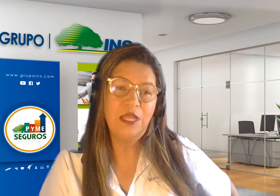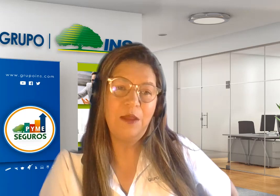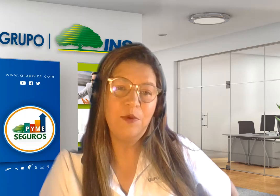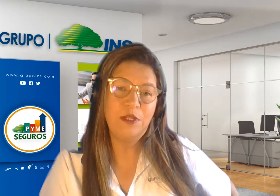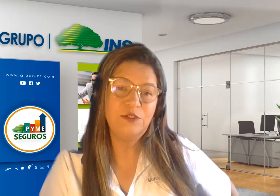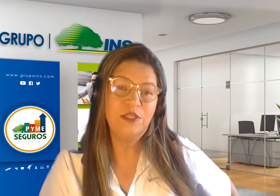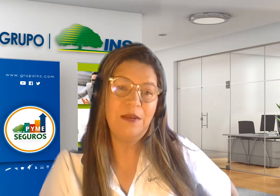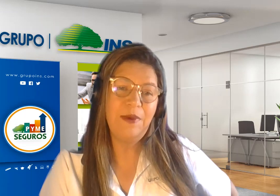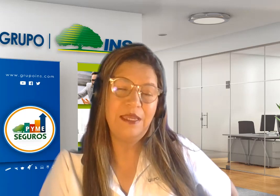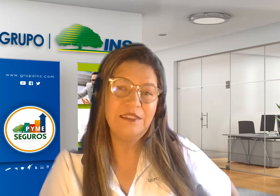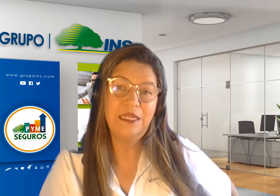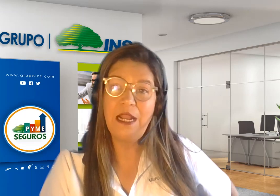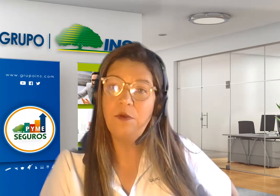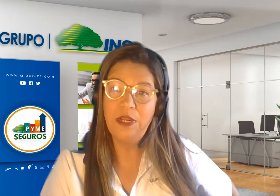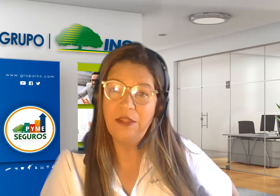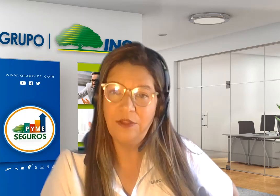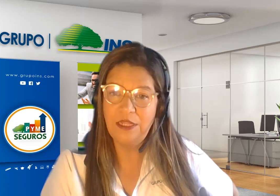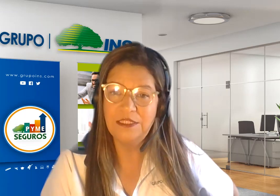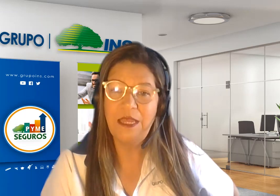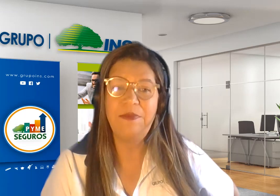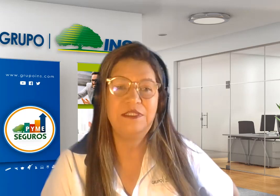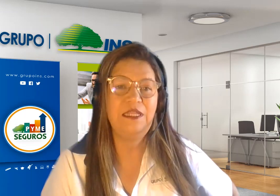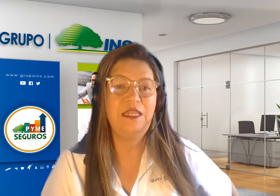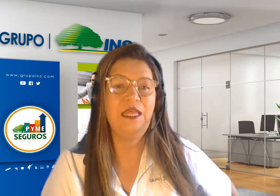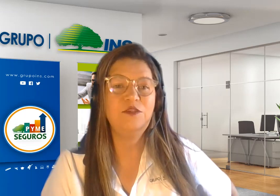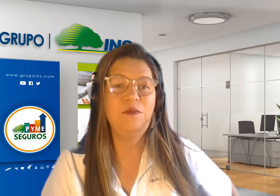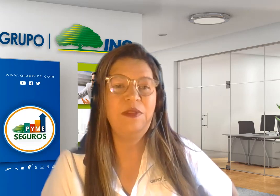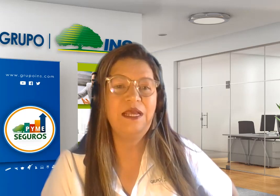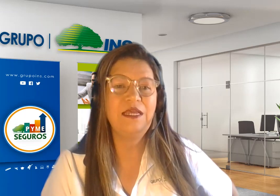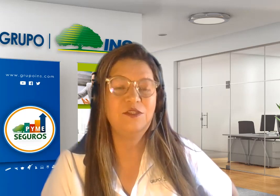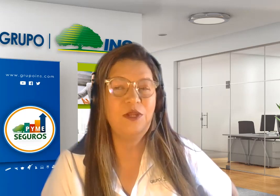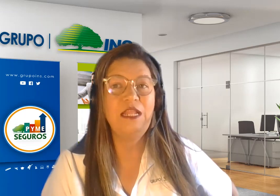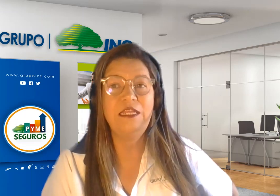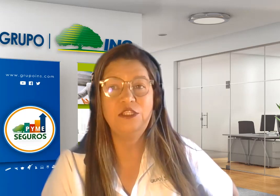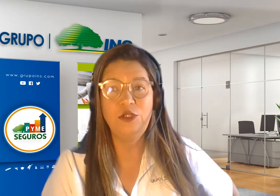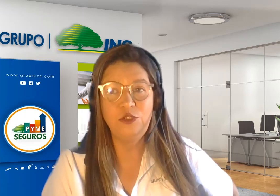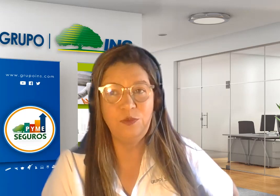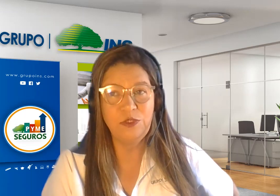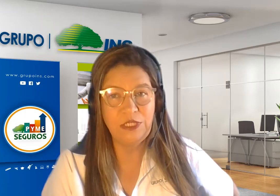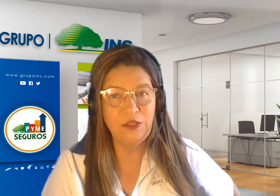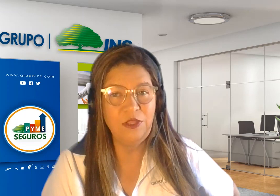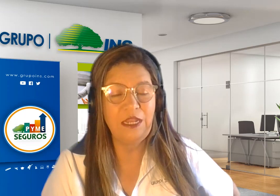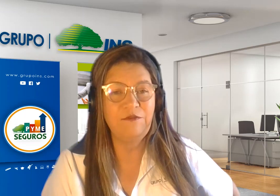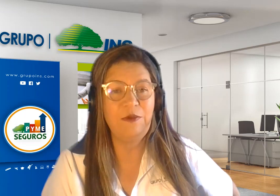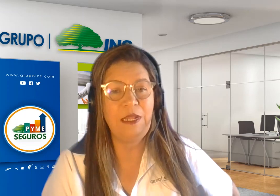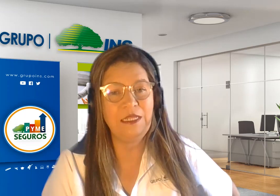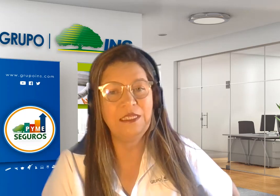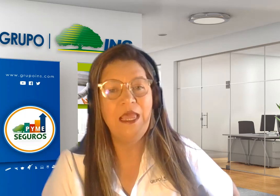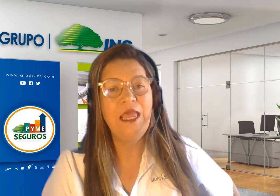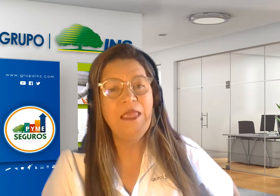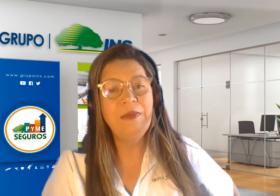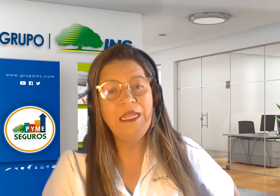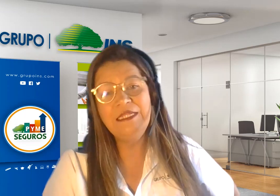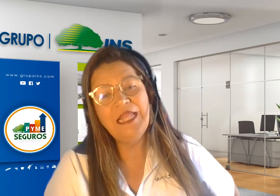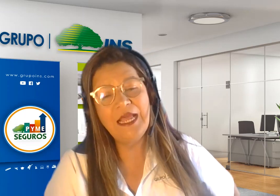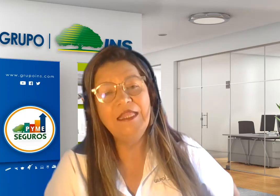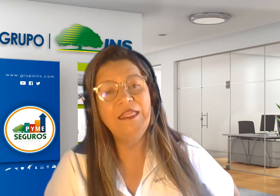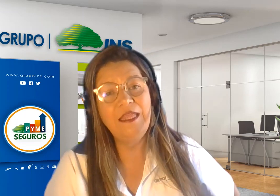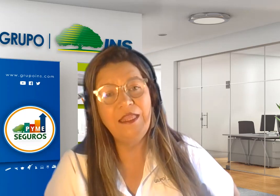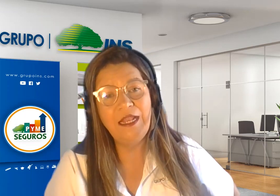18% de la del país tiene algún grado de discapacidad eso implica que son el 18% de las familias